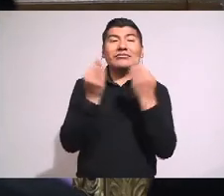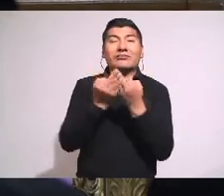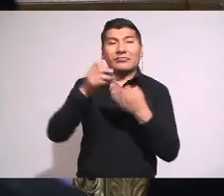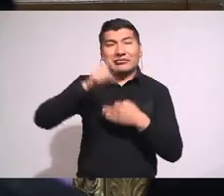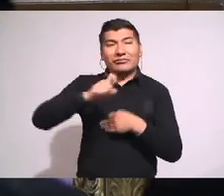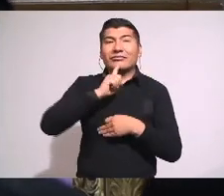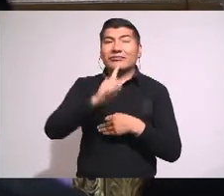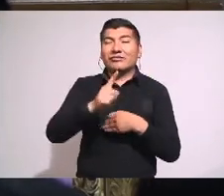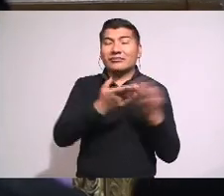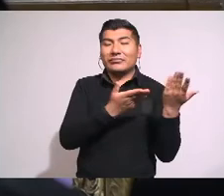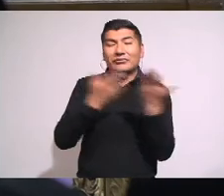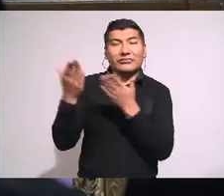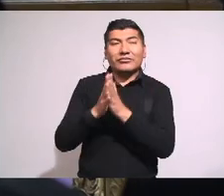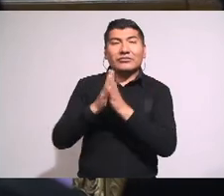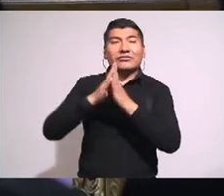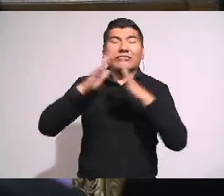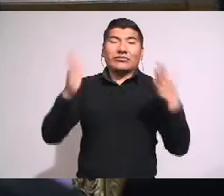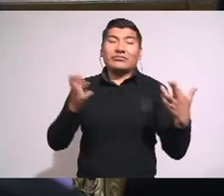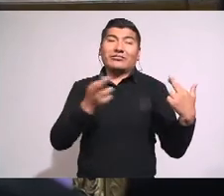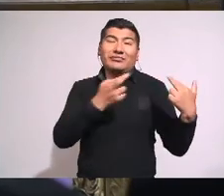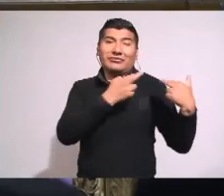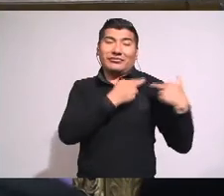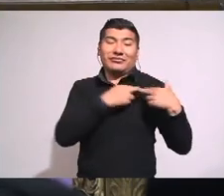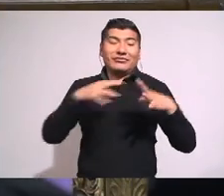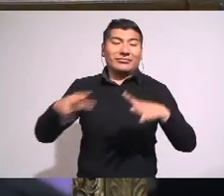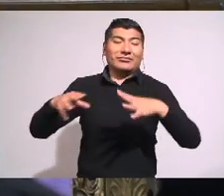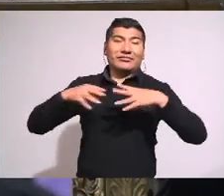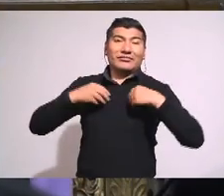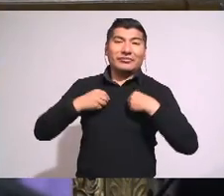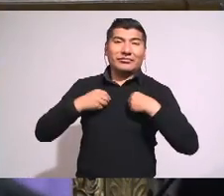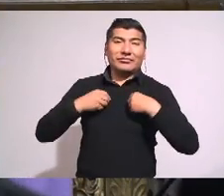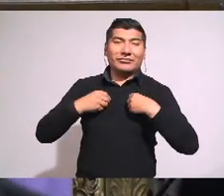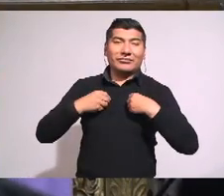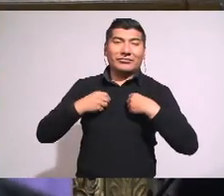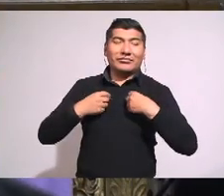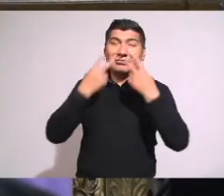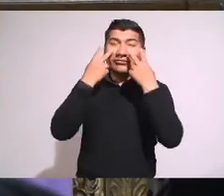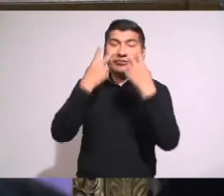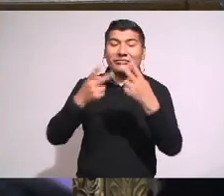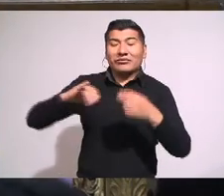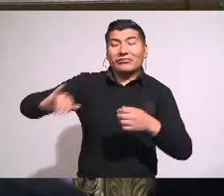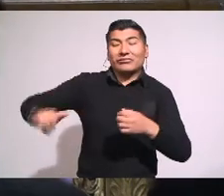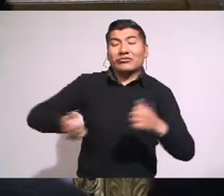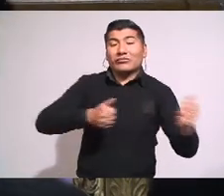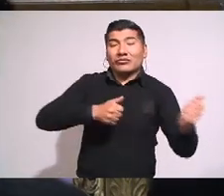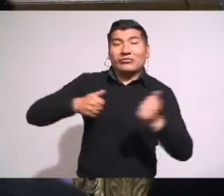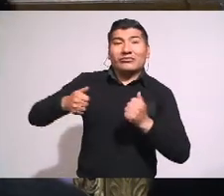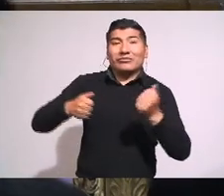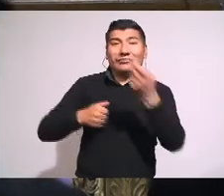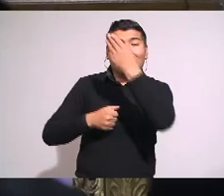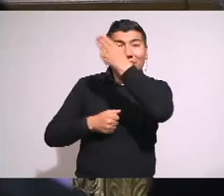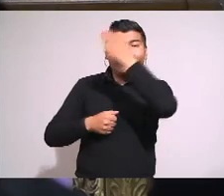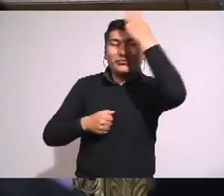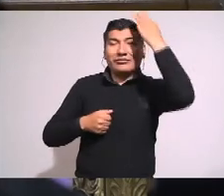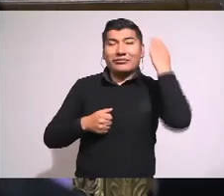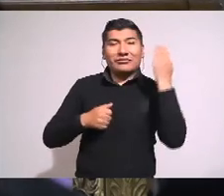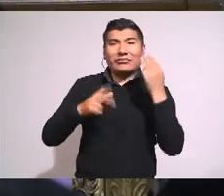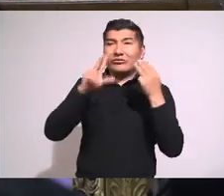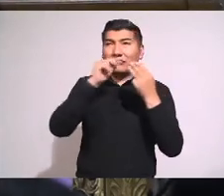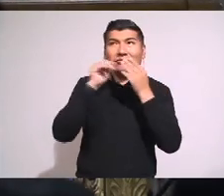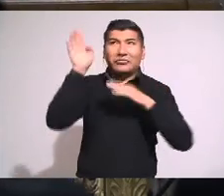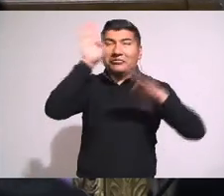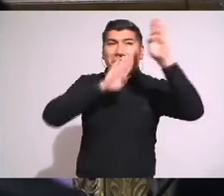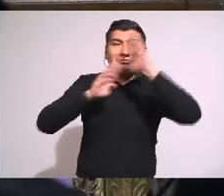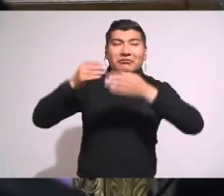tiene que ser llevada con mucha responsabilidad. Miren que José y María no se preocupan de acumular